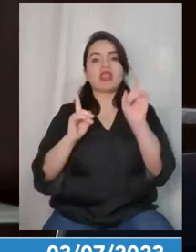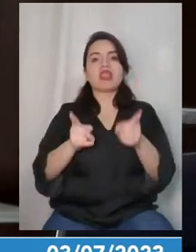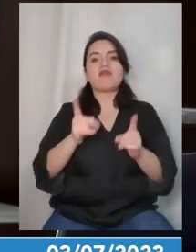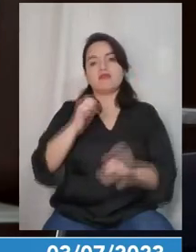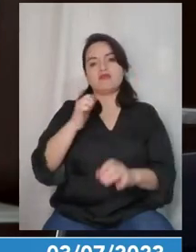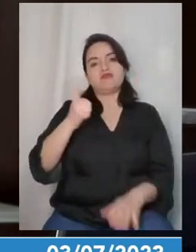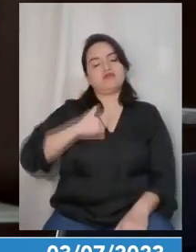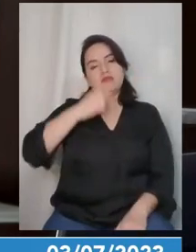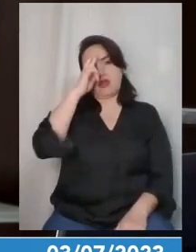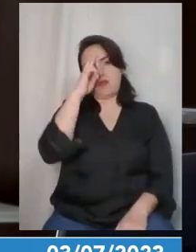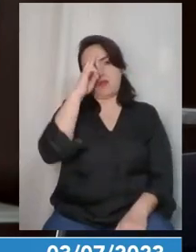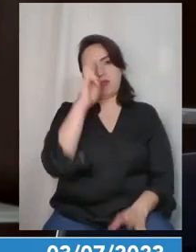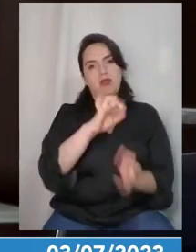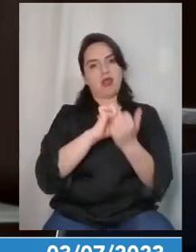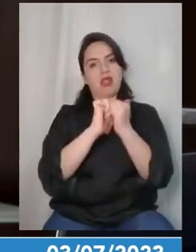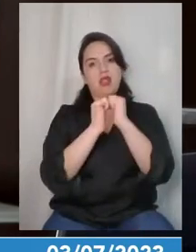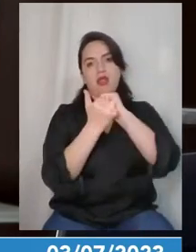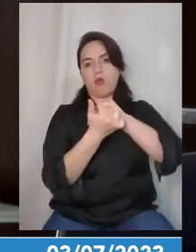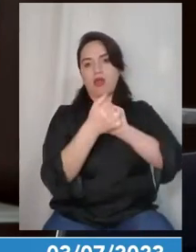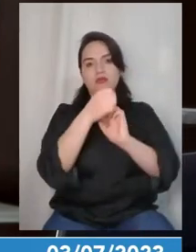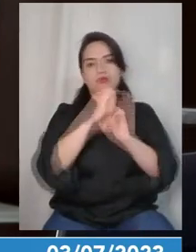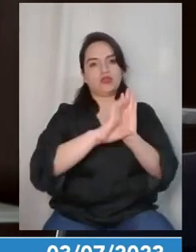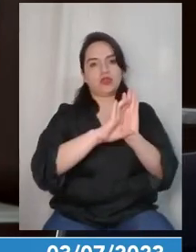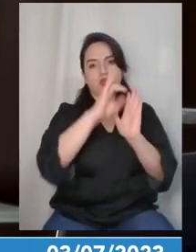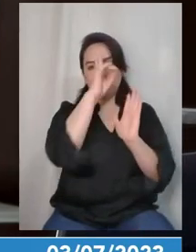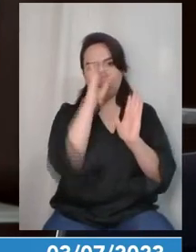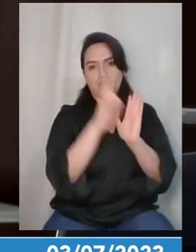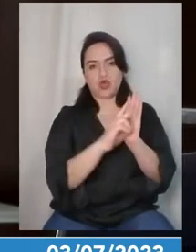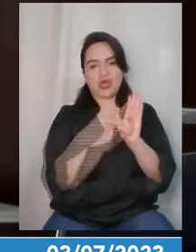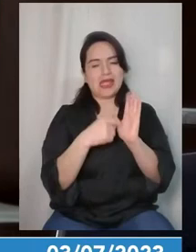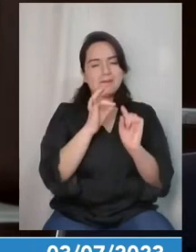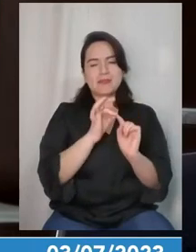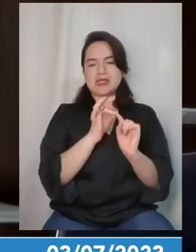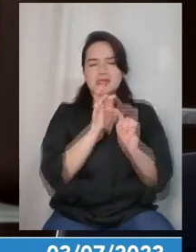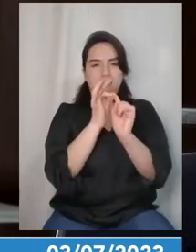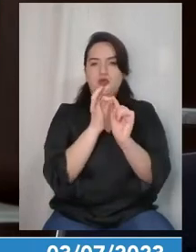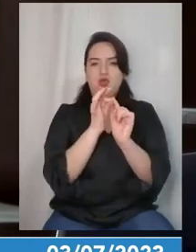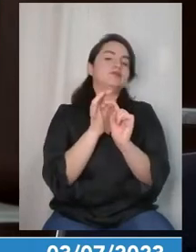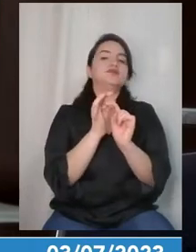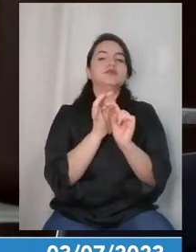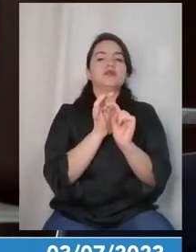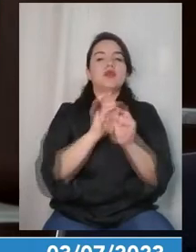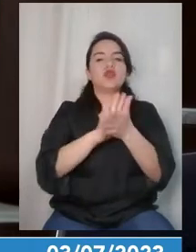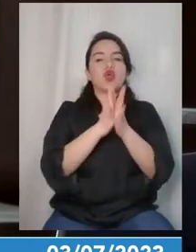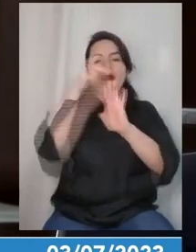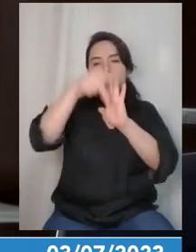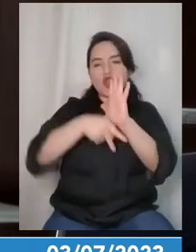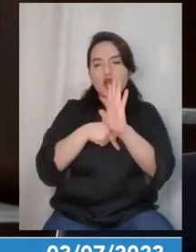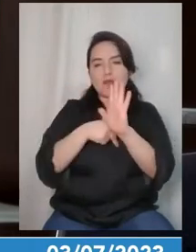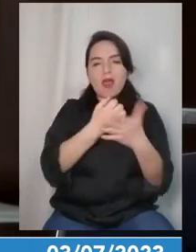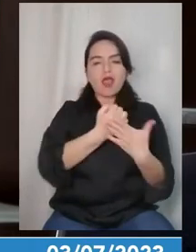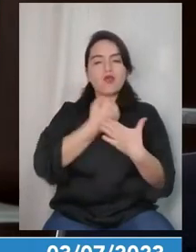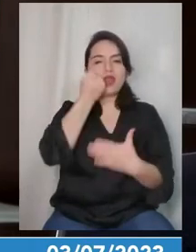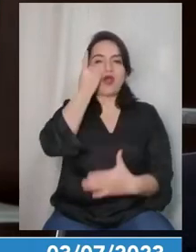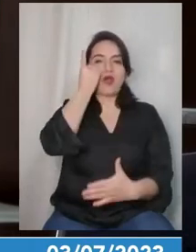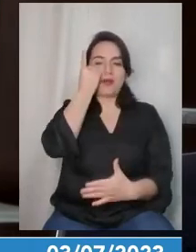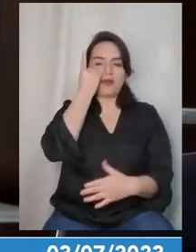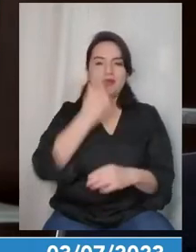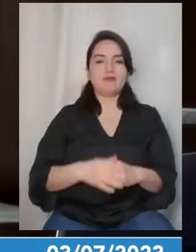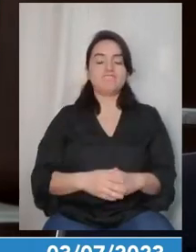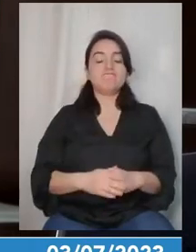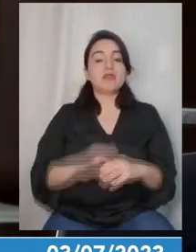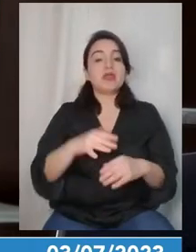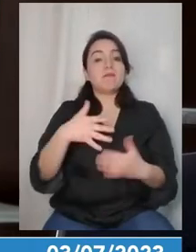establece los principios y a la luz de la cual se van a interpretar todas nuestras normas. Por eso es importante que sea la Constitución la que